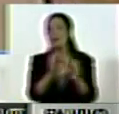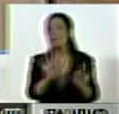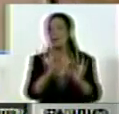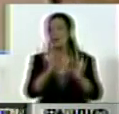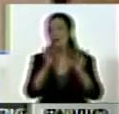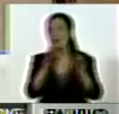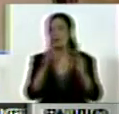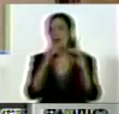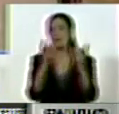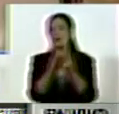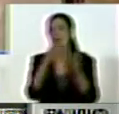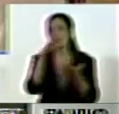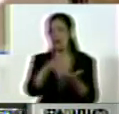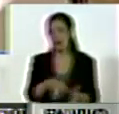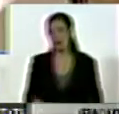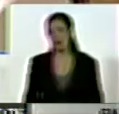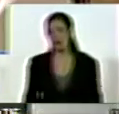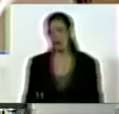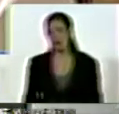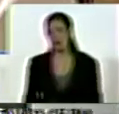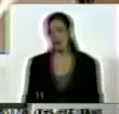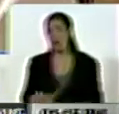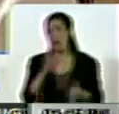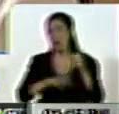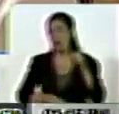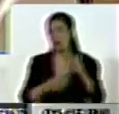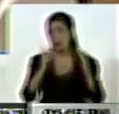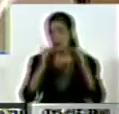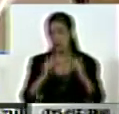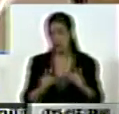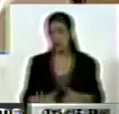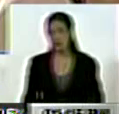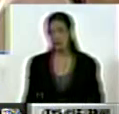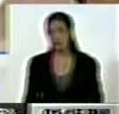particular del Departamento de Estado. Y por último,